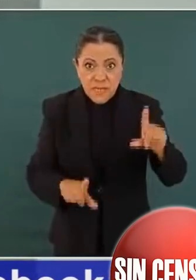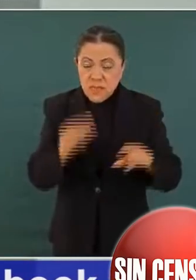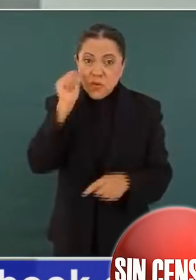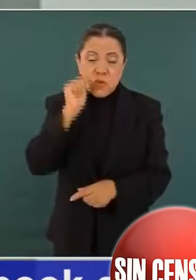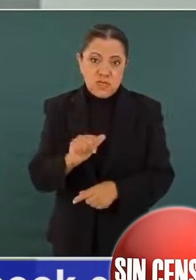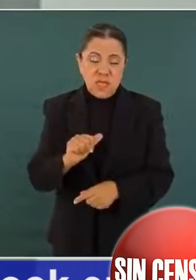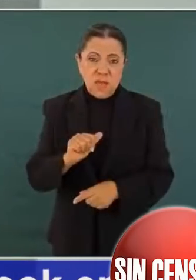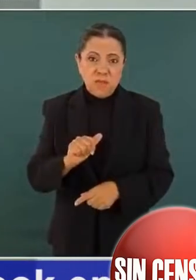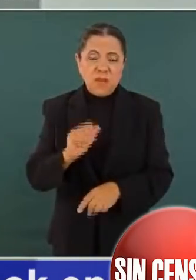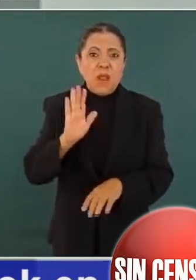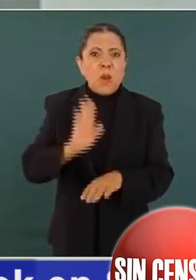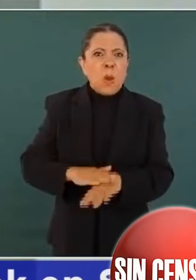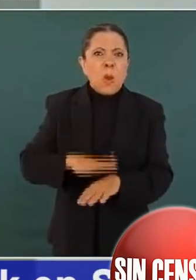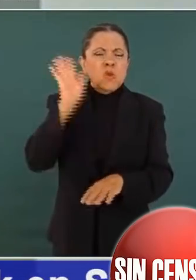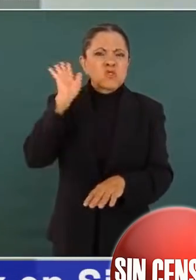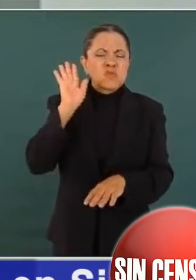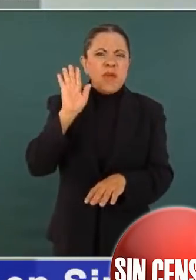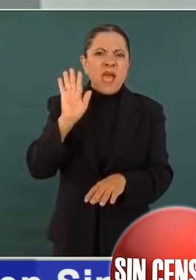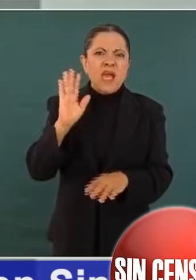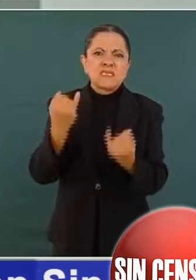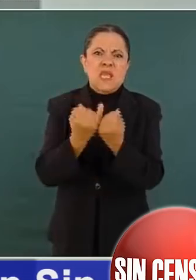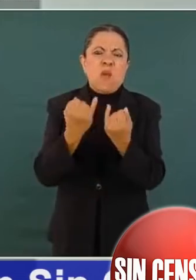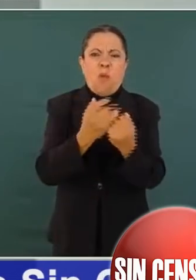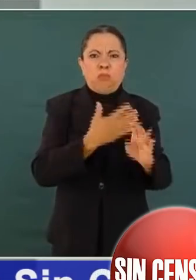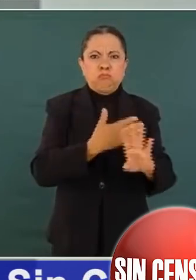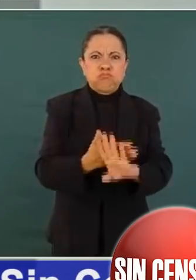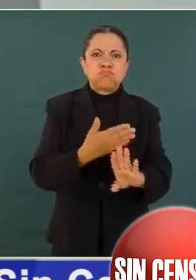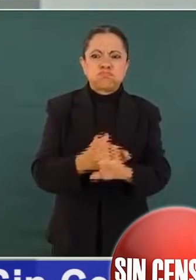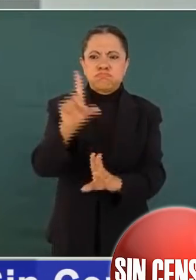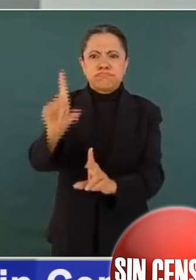los más vilipendiados,